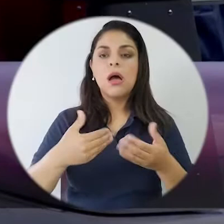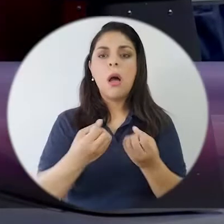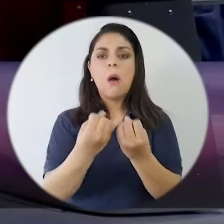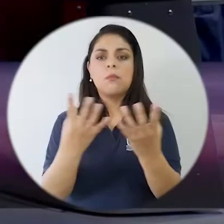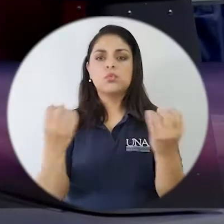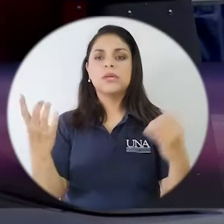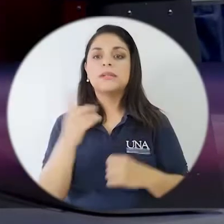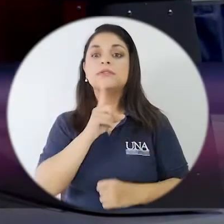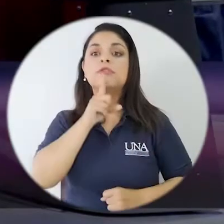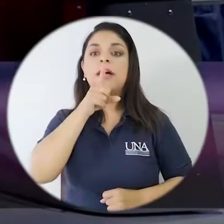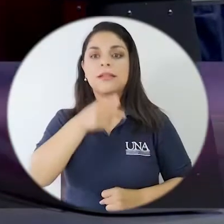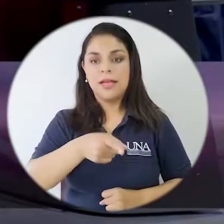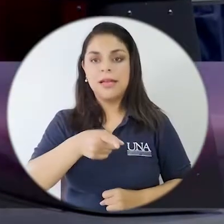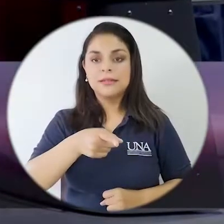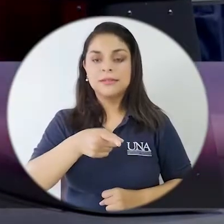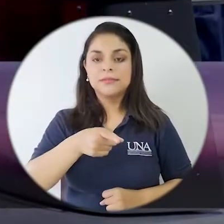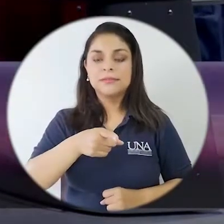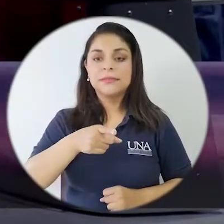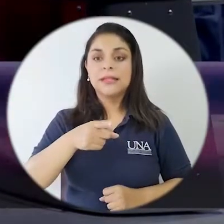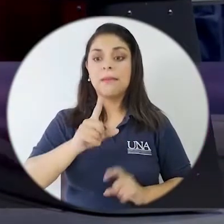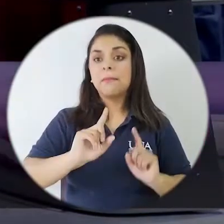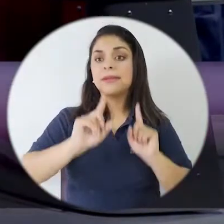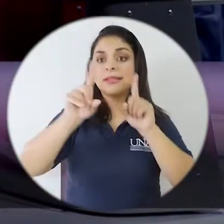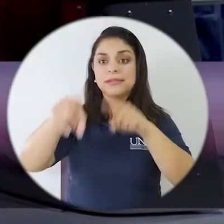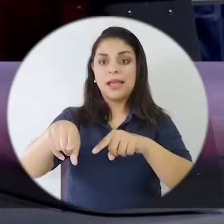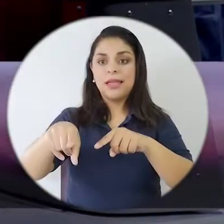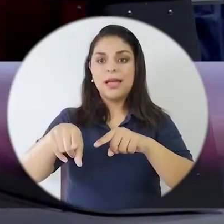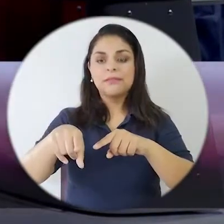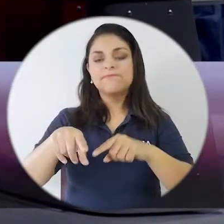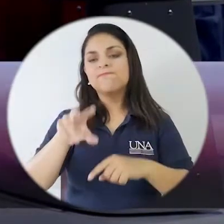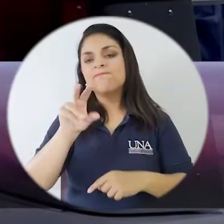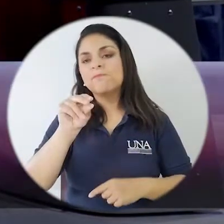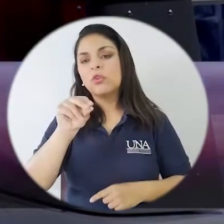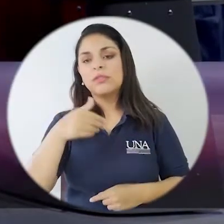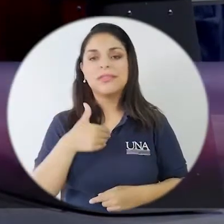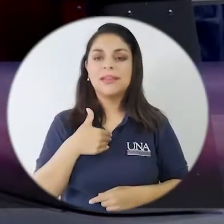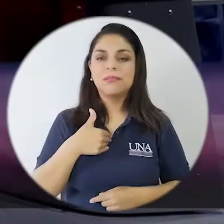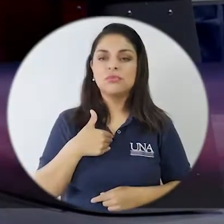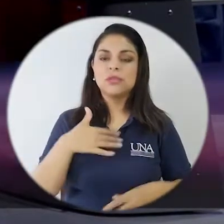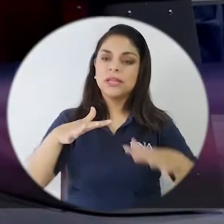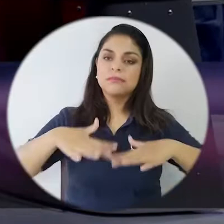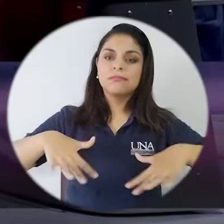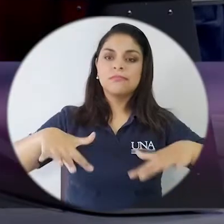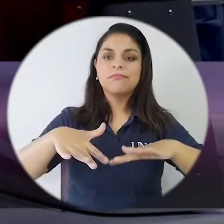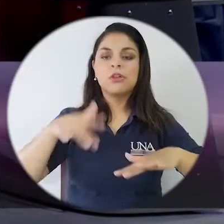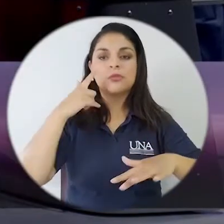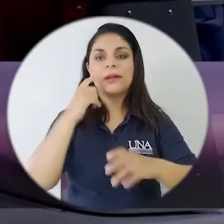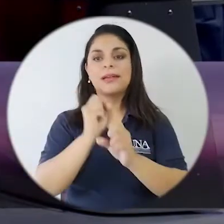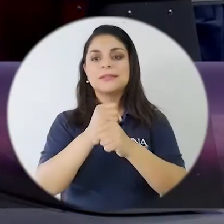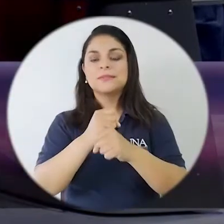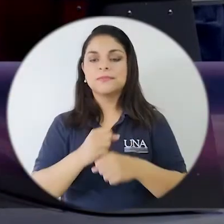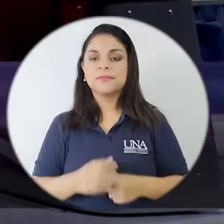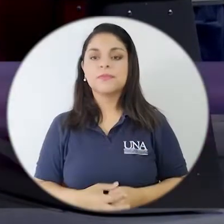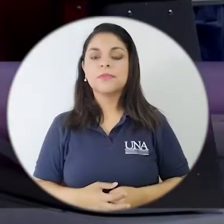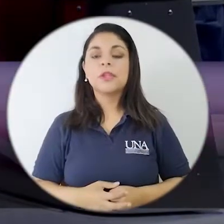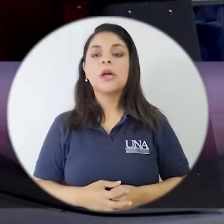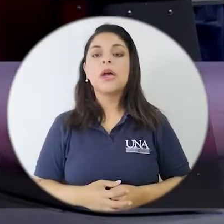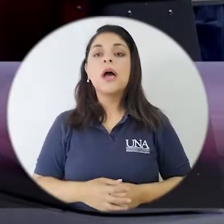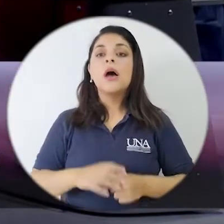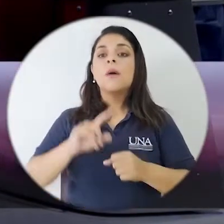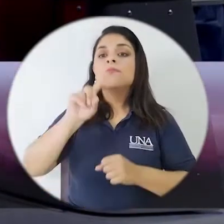de acercamiento a múltiples realidades que en la presencialidad no necesariamente tenemos el espacio para